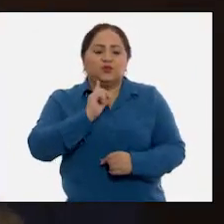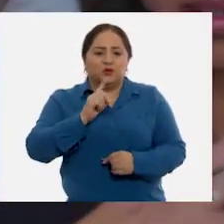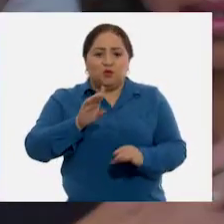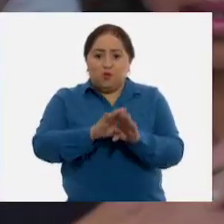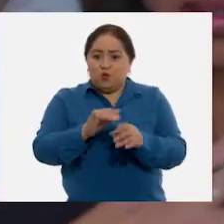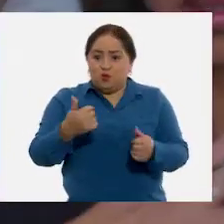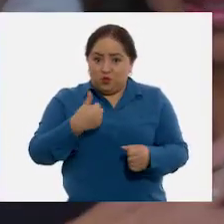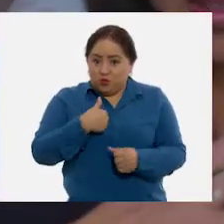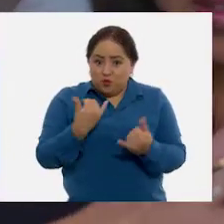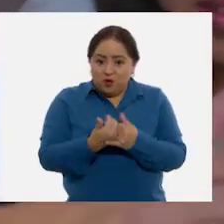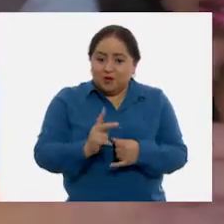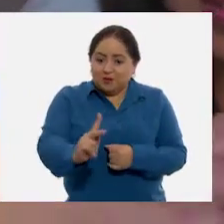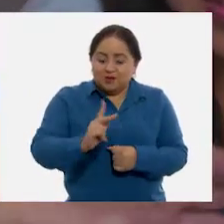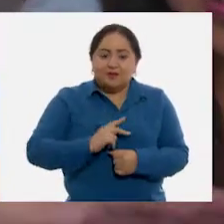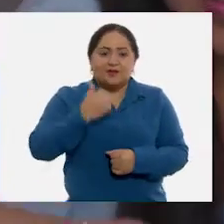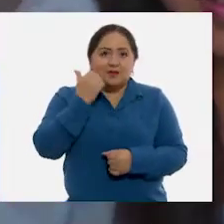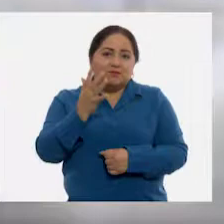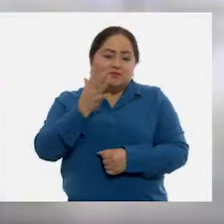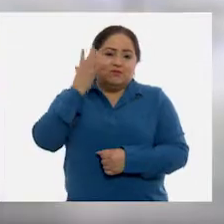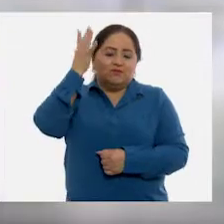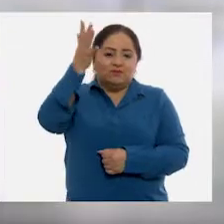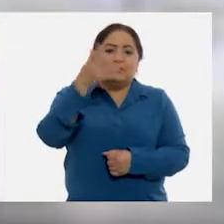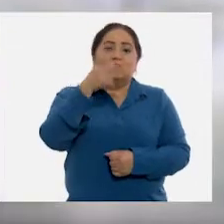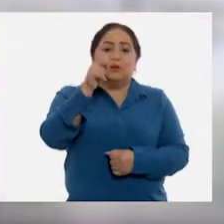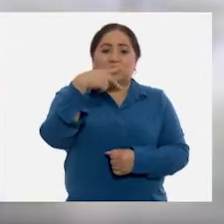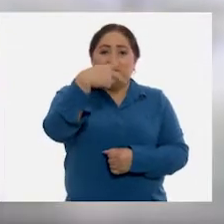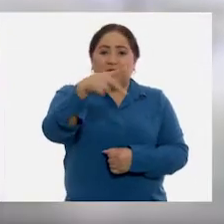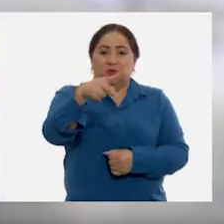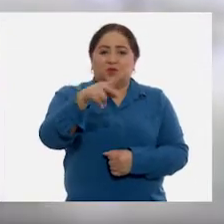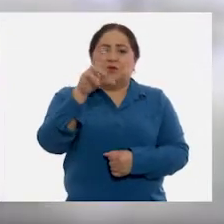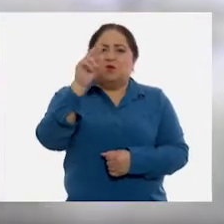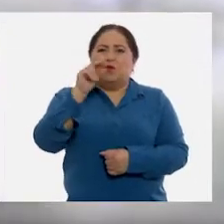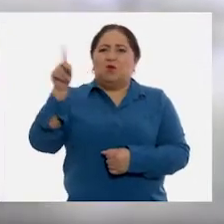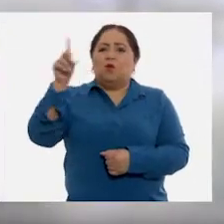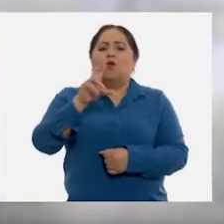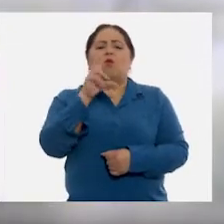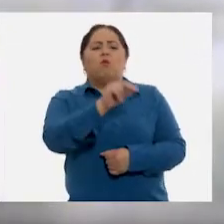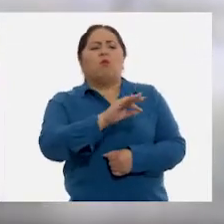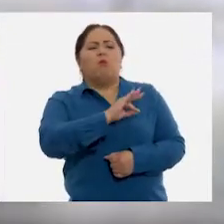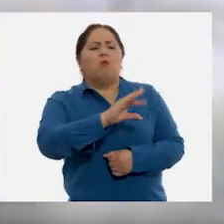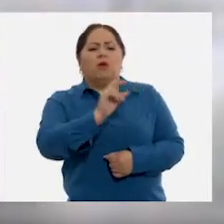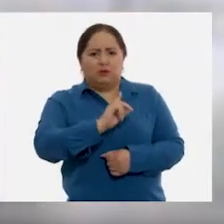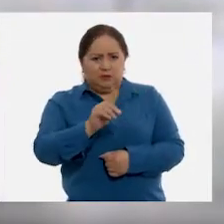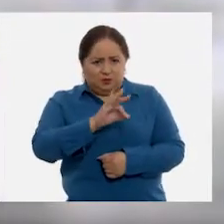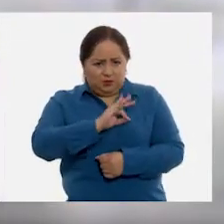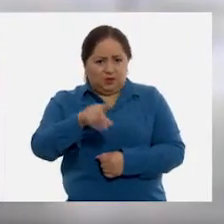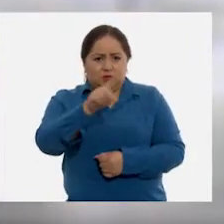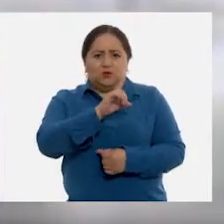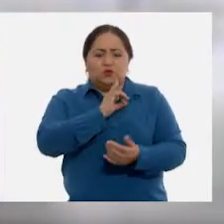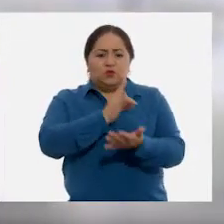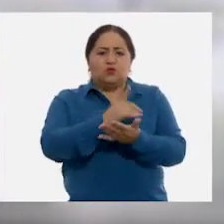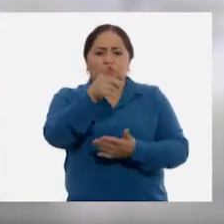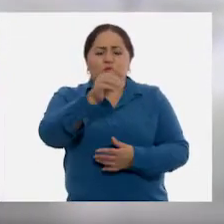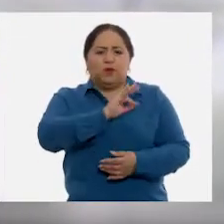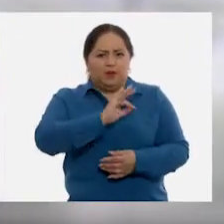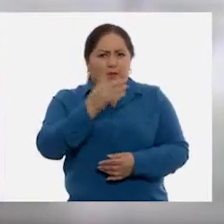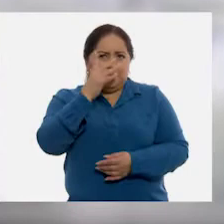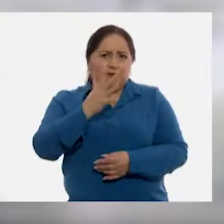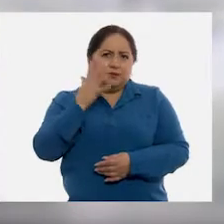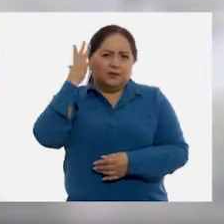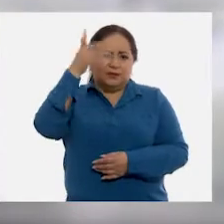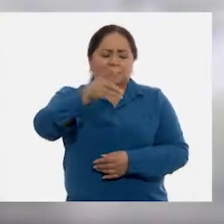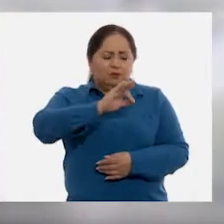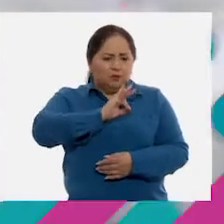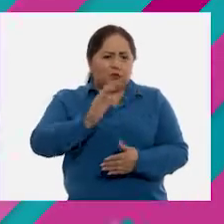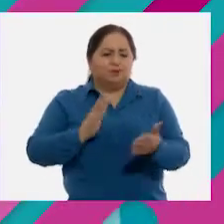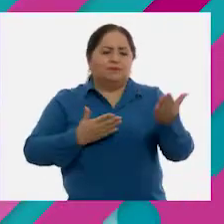les gustaría llegar muy lejos. Que en tu vocabulario no exista el no se puede, porque solamente tú sabes hasta dónde